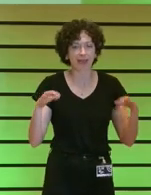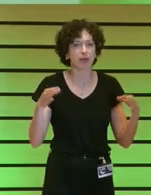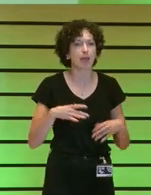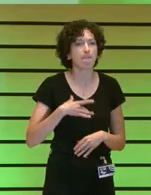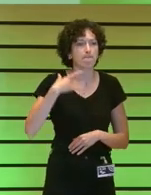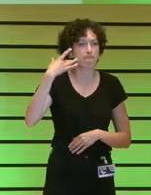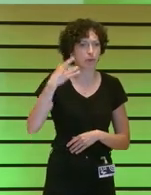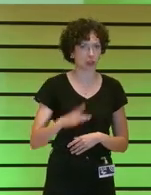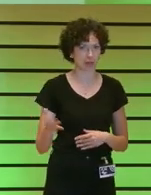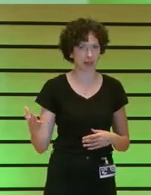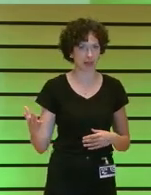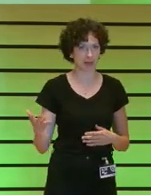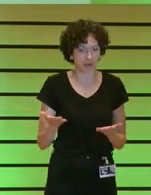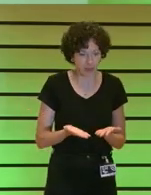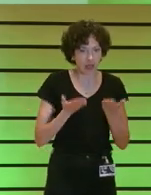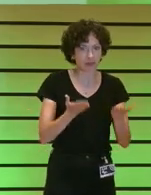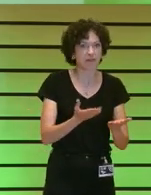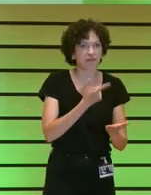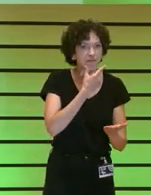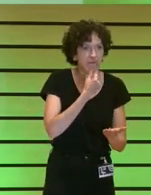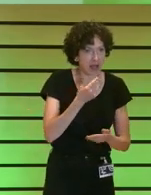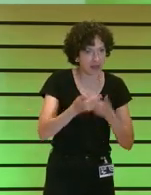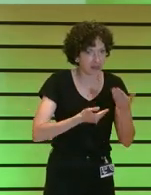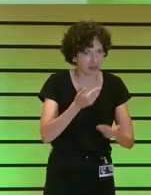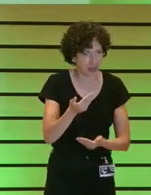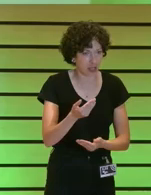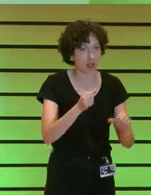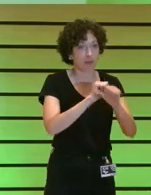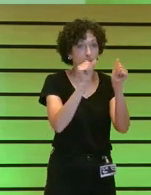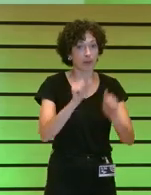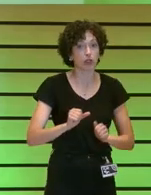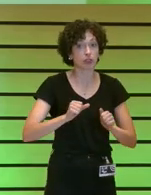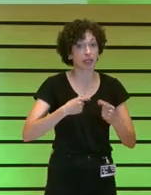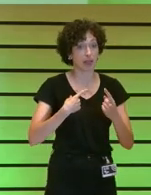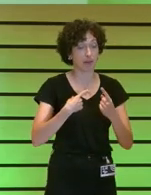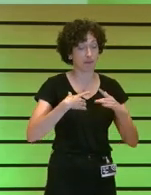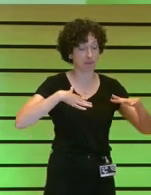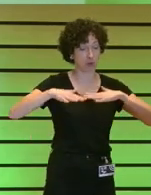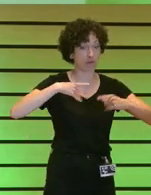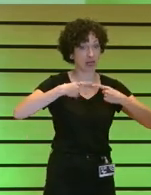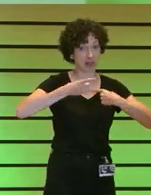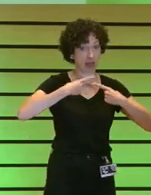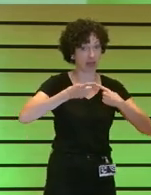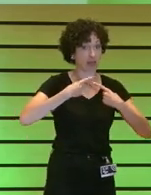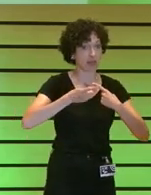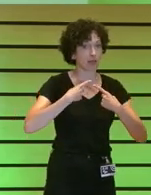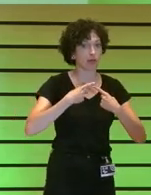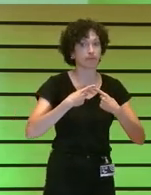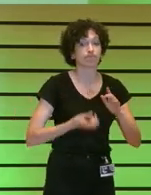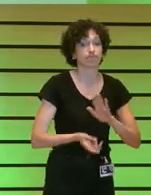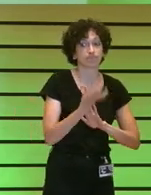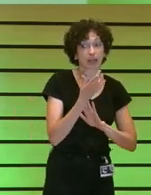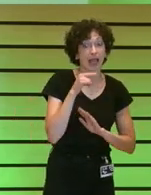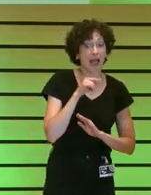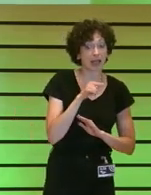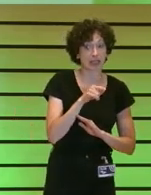tenemos que hacerla posible tenemos que conseguir modelos de movilidad donde el